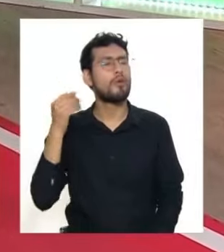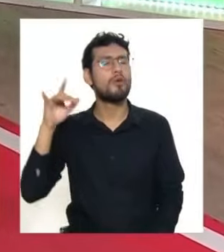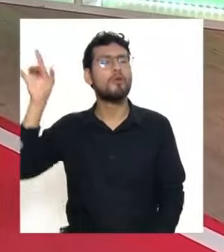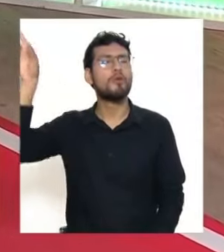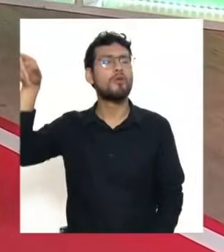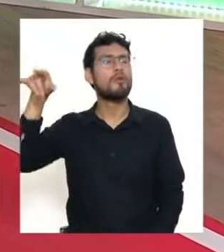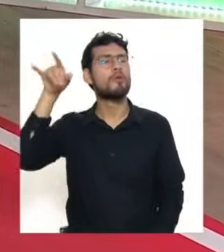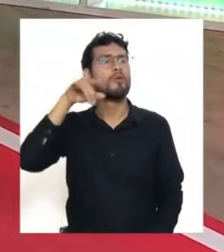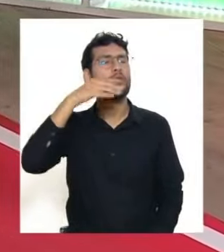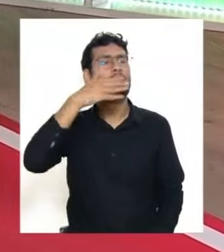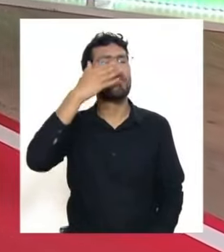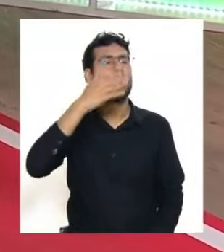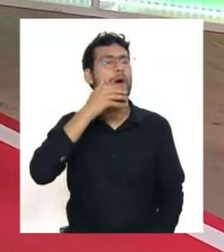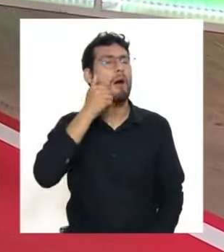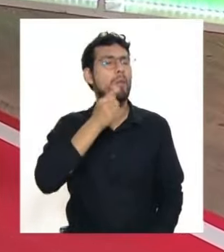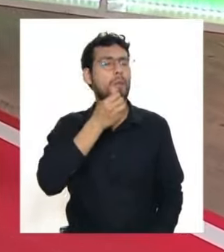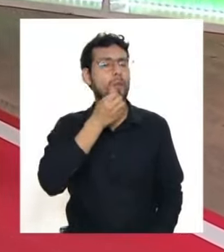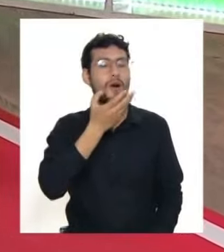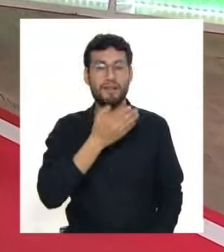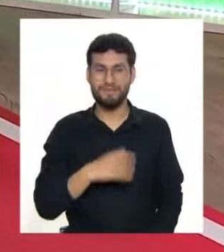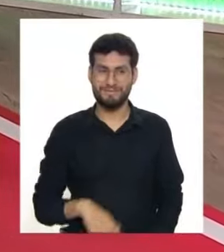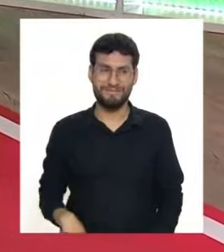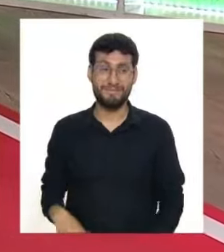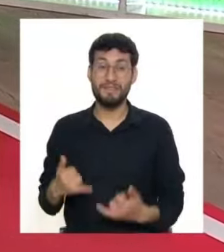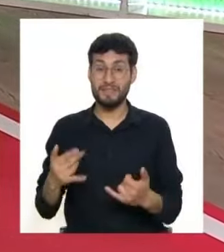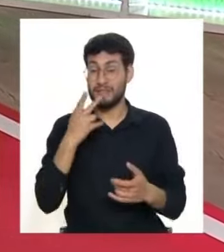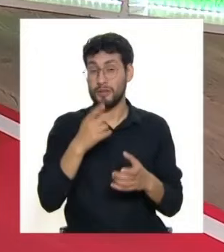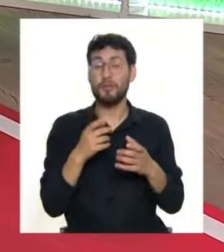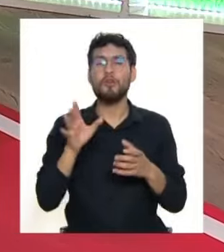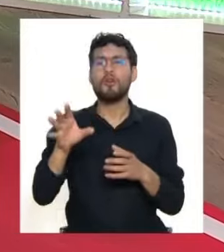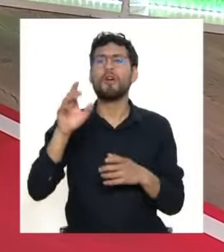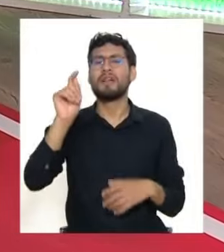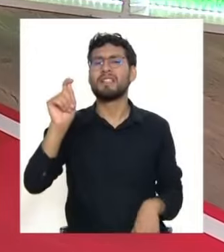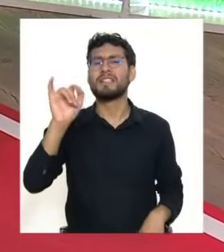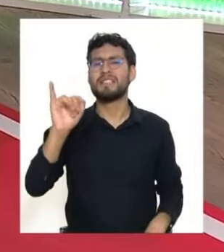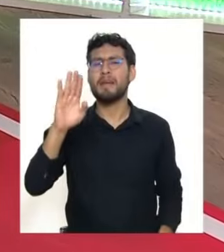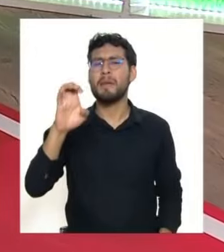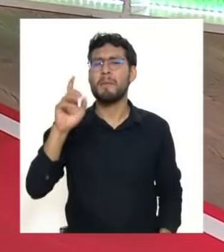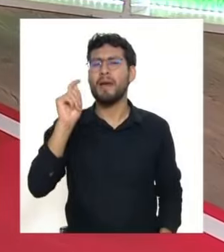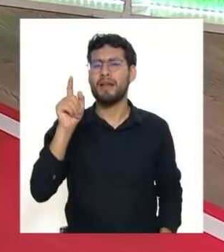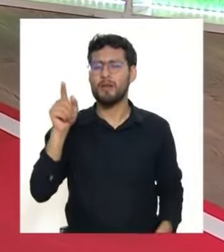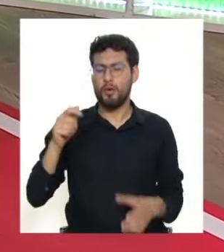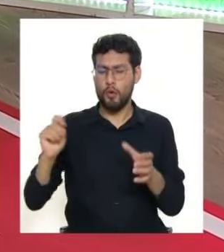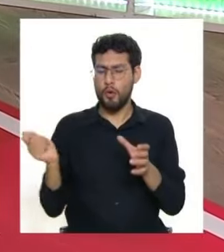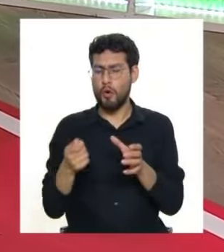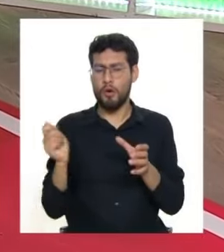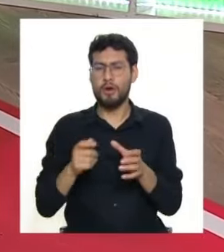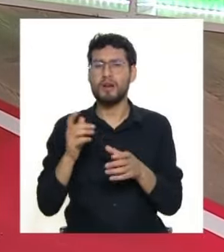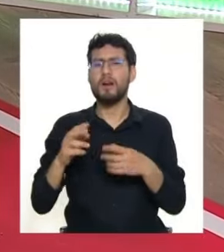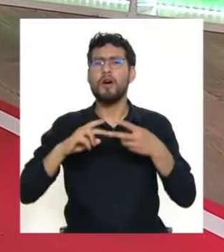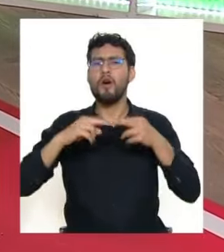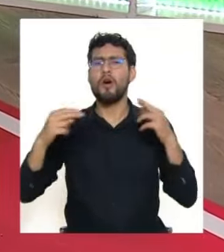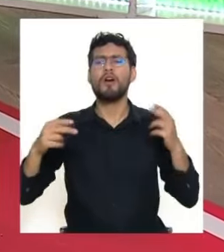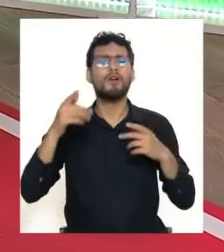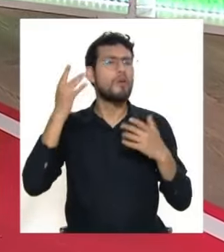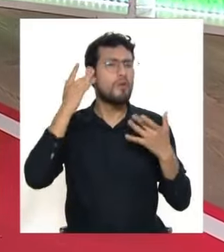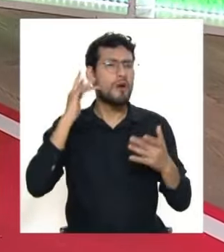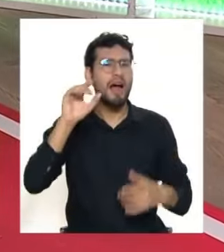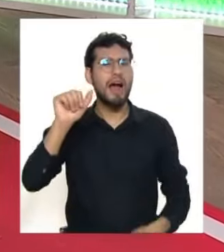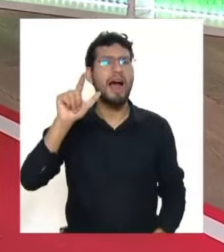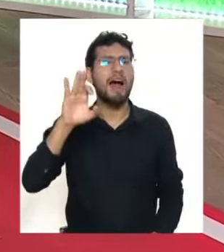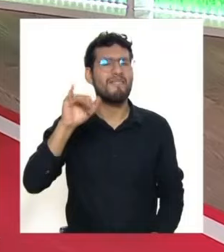rico, ¿ok? Yo tengo acá un cuenco tibetano que emite una frecuencia en ondas alfa que ayuda a